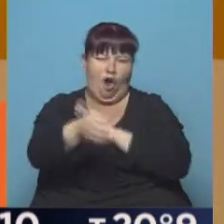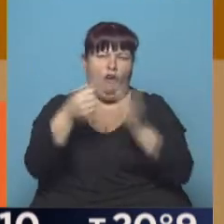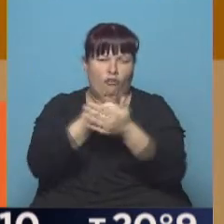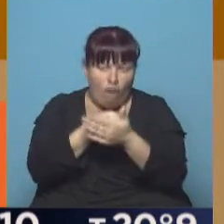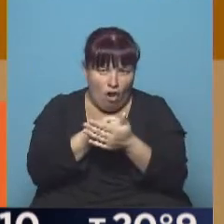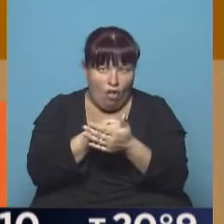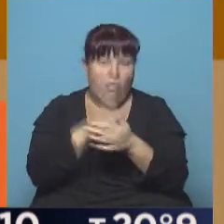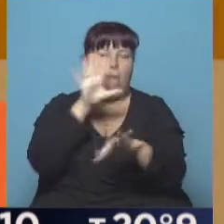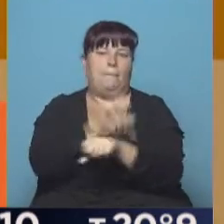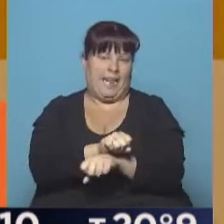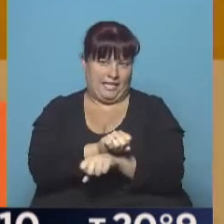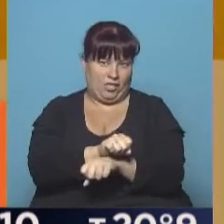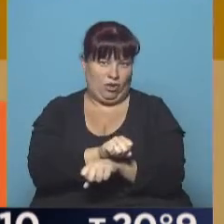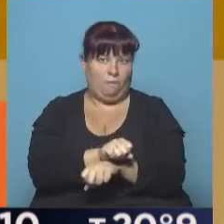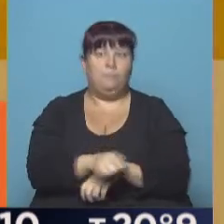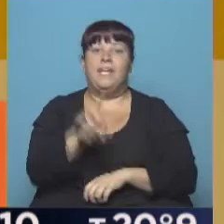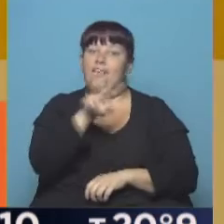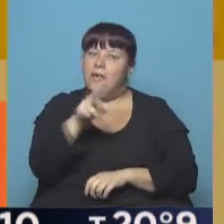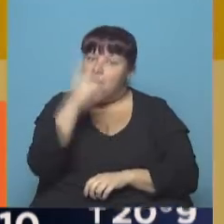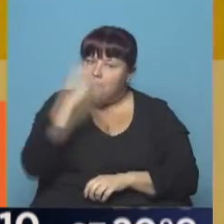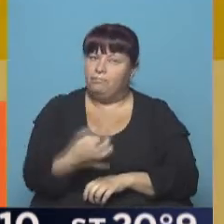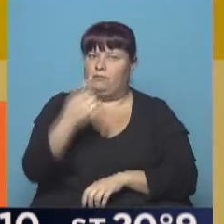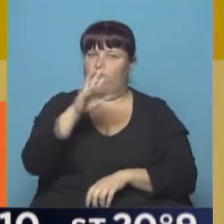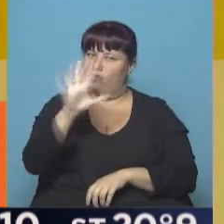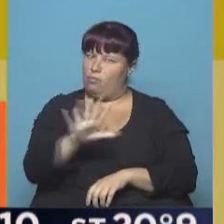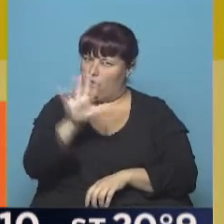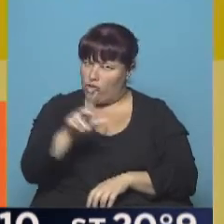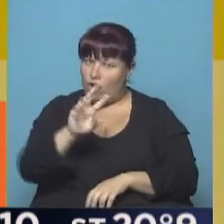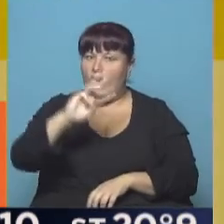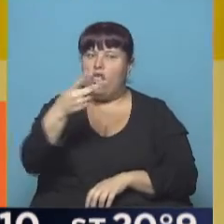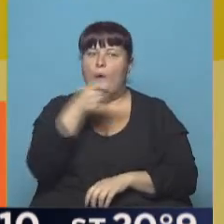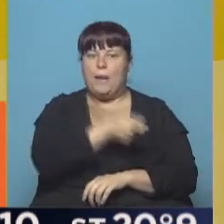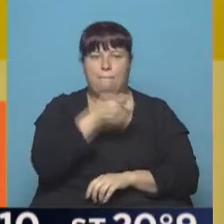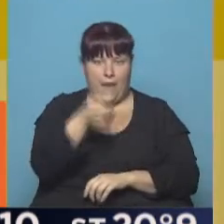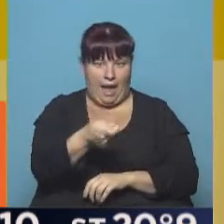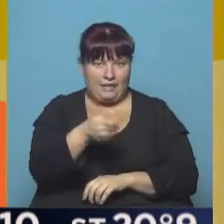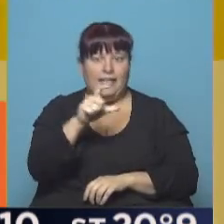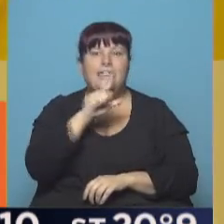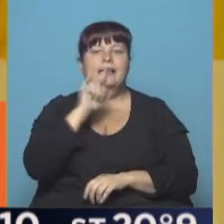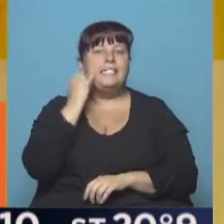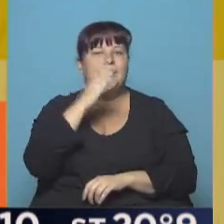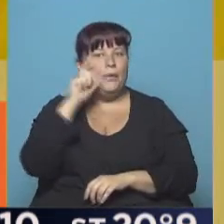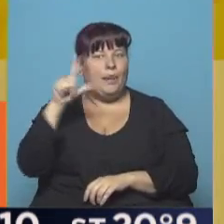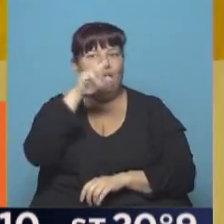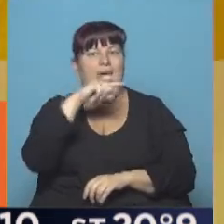y los detuvieron los principales sospechosos décimos del doble crimen de city bell allí en la ciudad de la plata